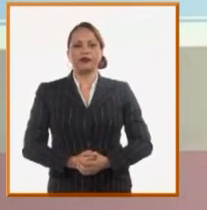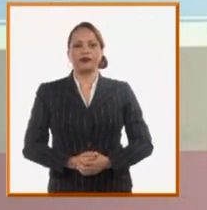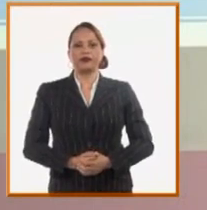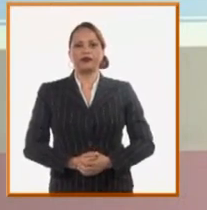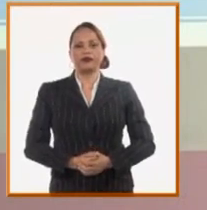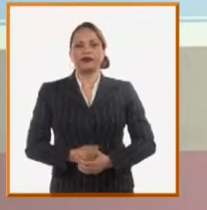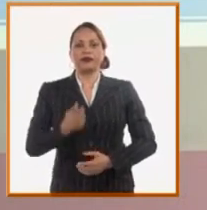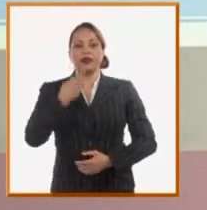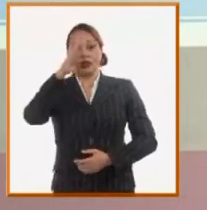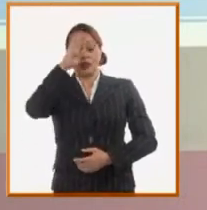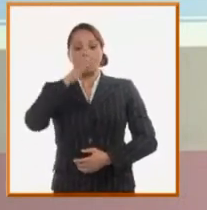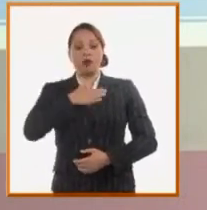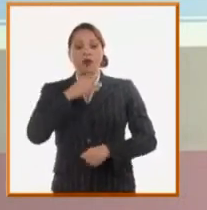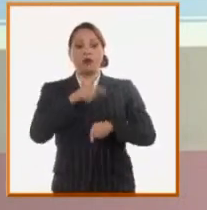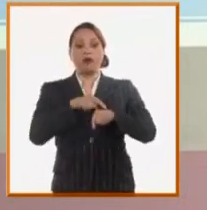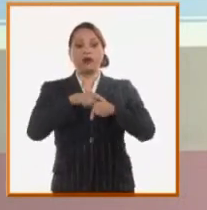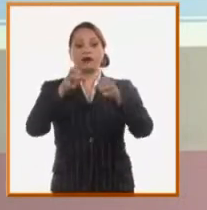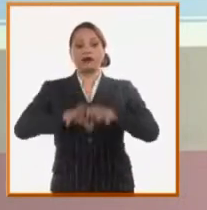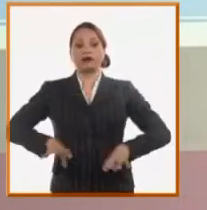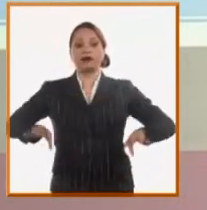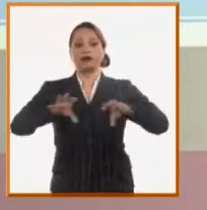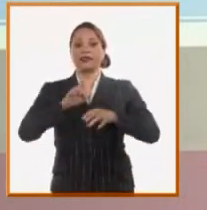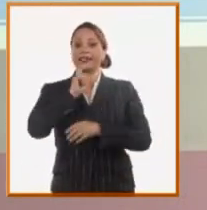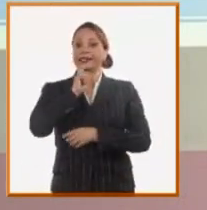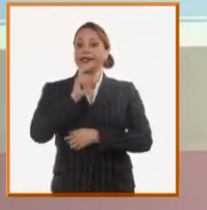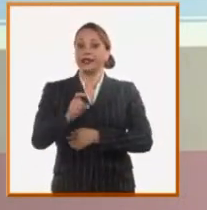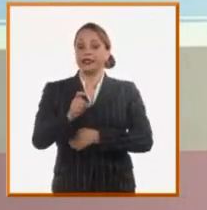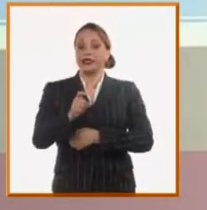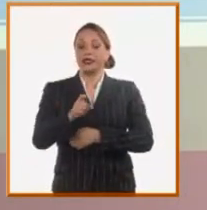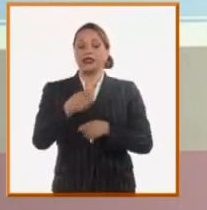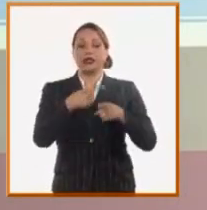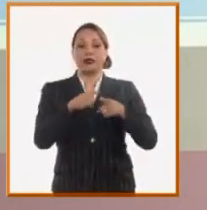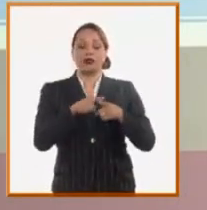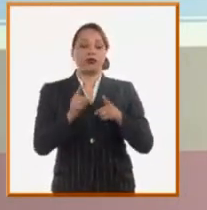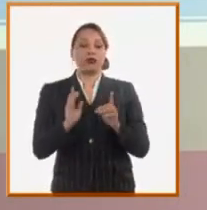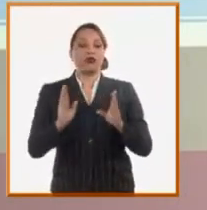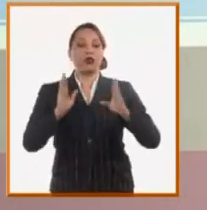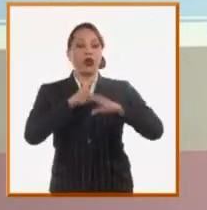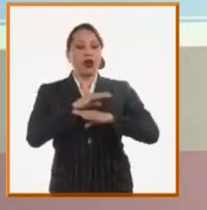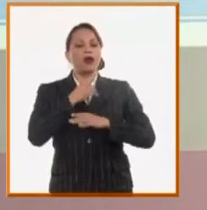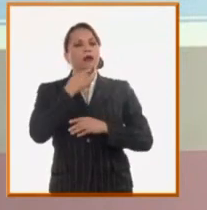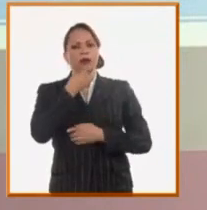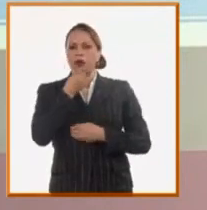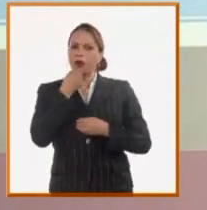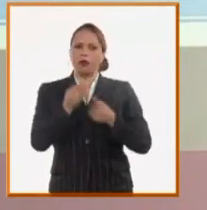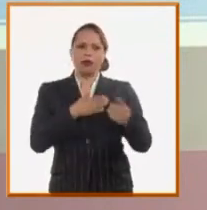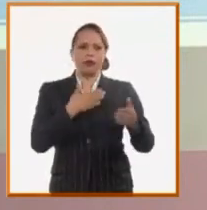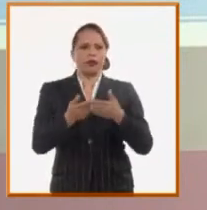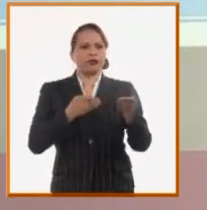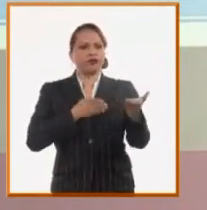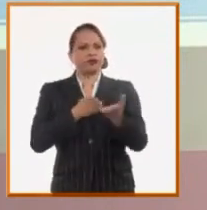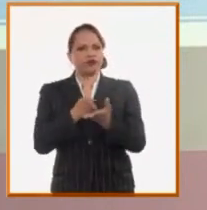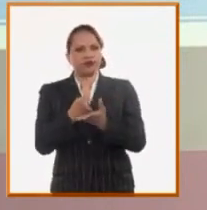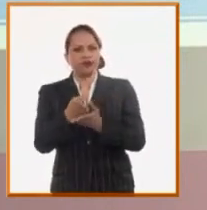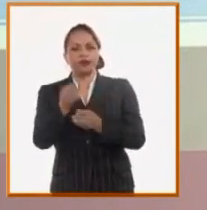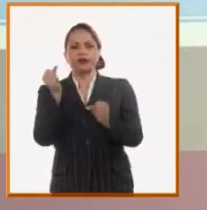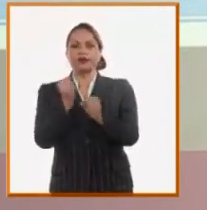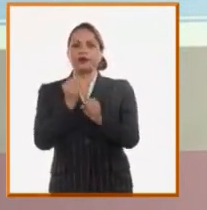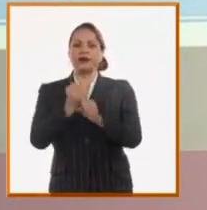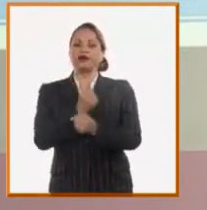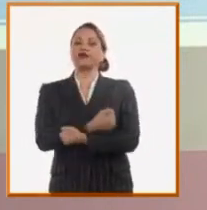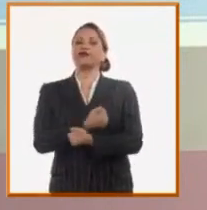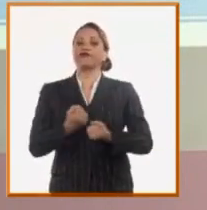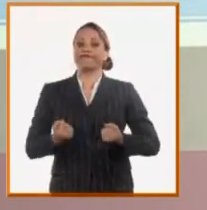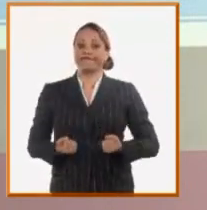El país, en medio de esta compleja situación y con los recursos disponibles, ha estado haciendo, como se conoce, un